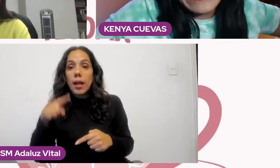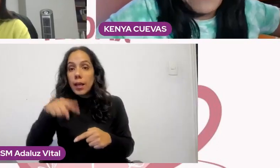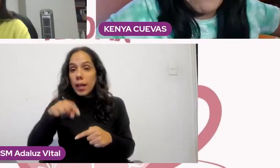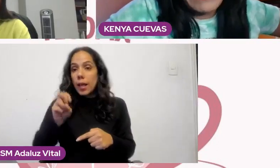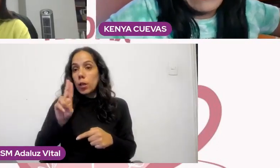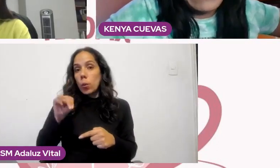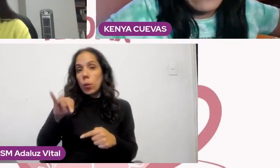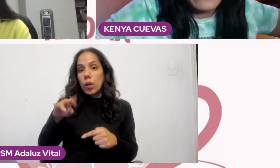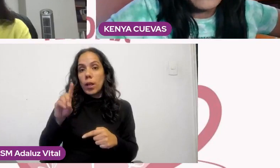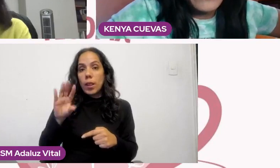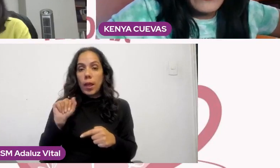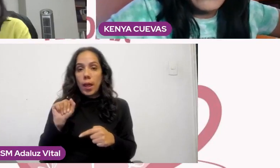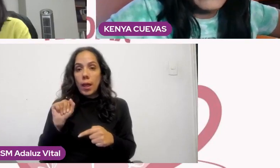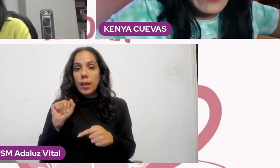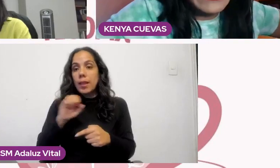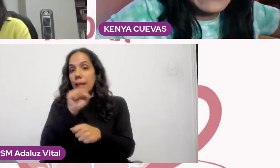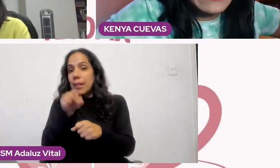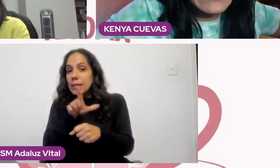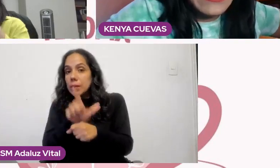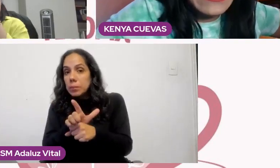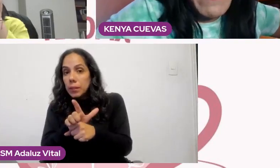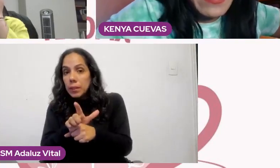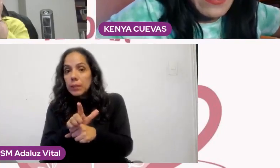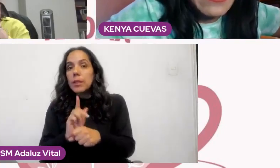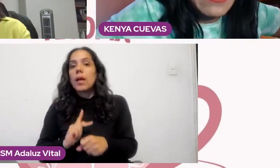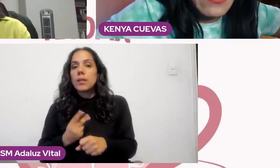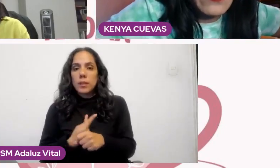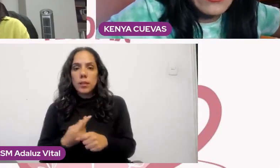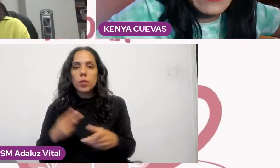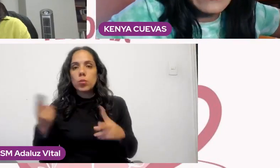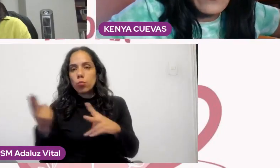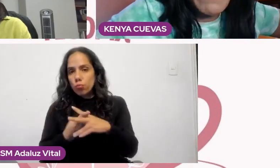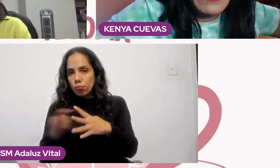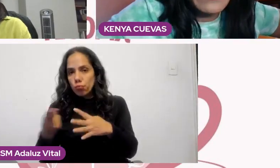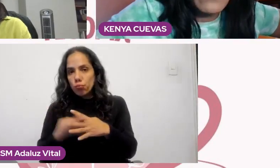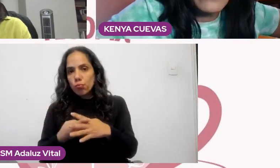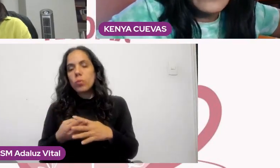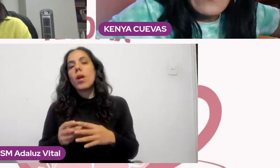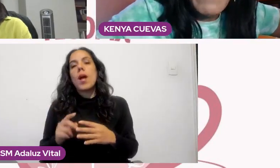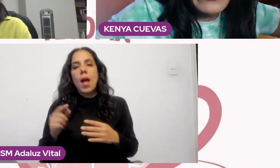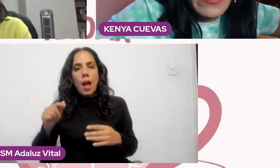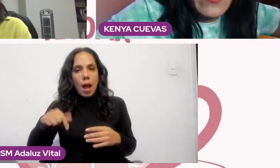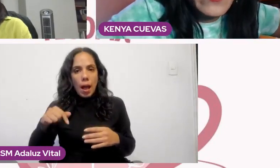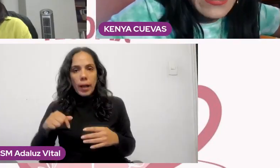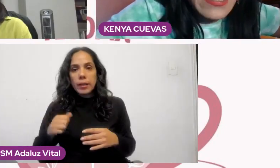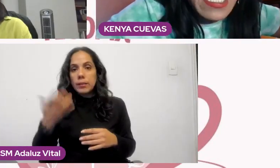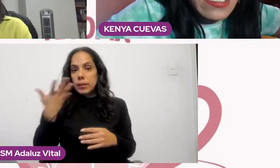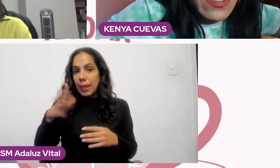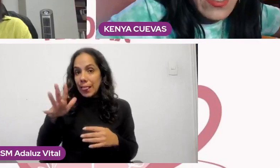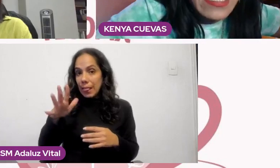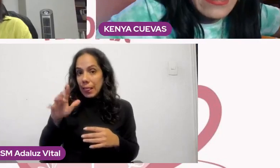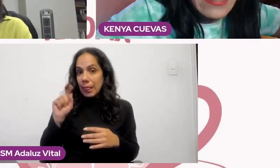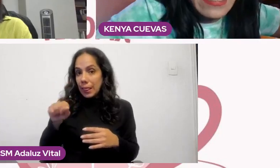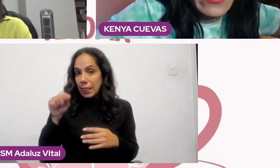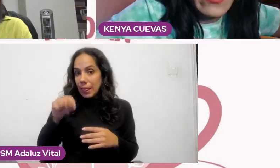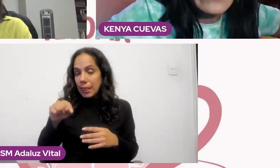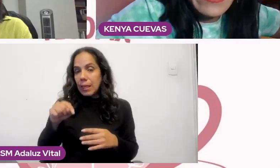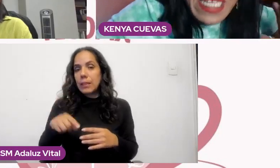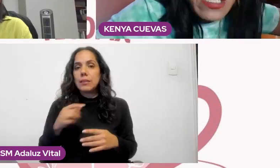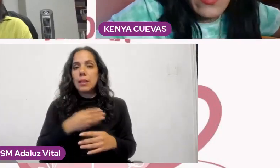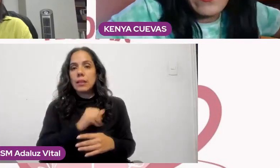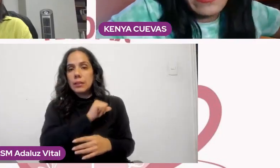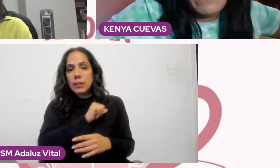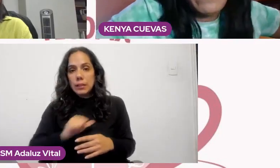de transfeminicidios, donde las 16 demarcaciones de la Ciudad de México pues ya concentran estos